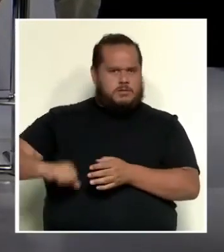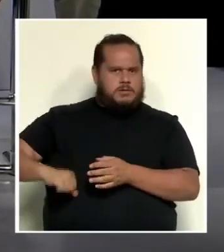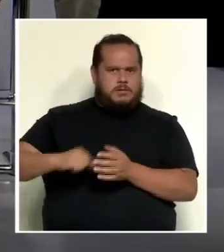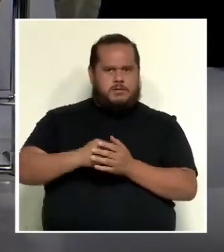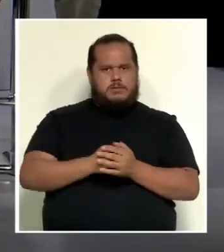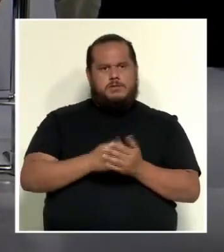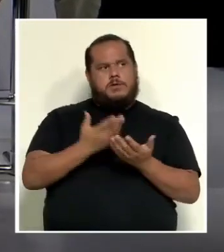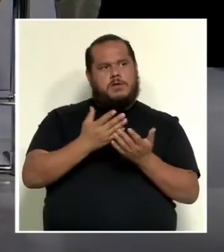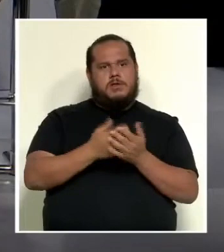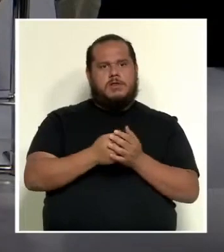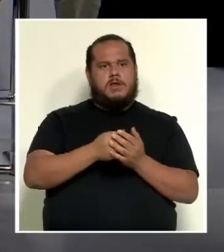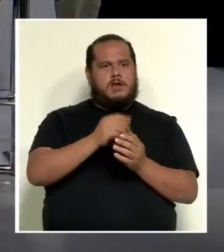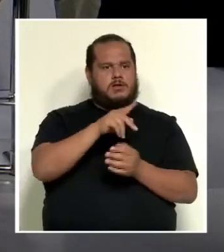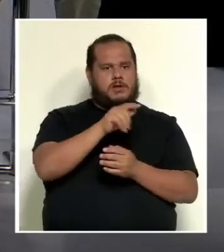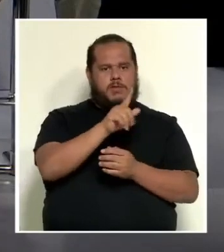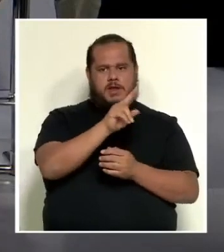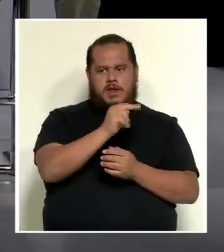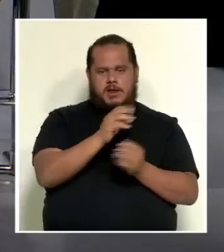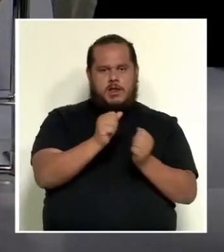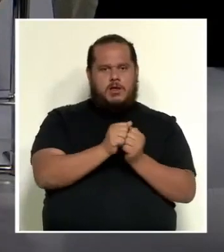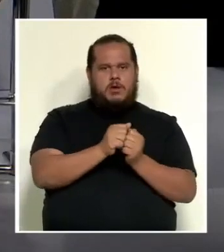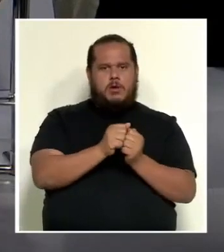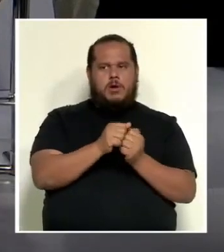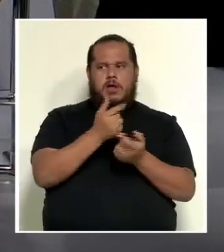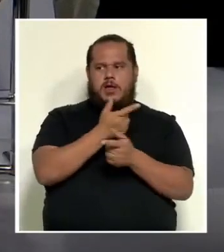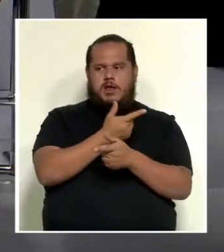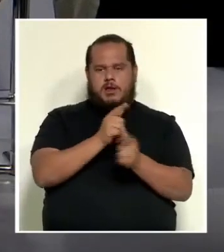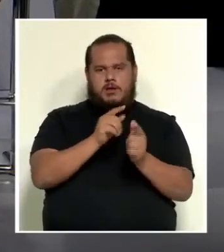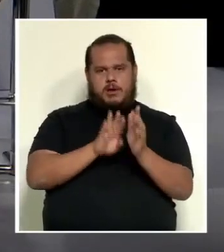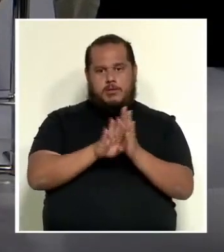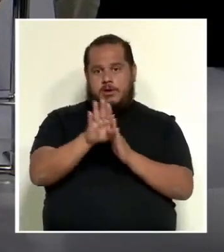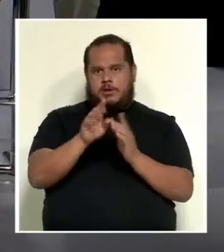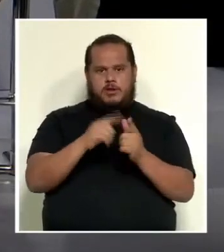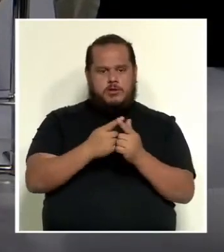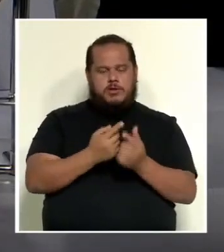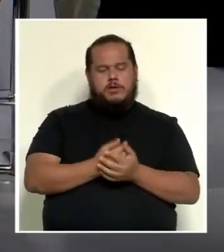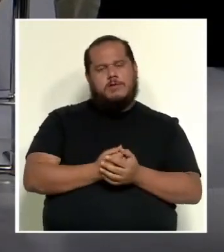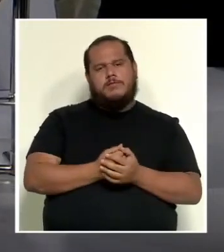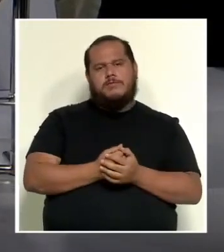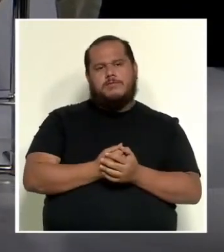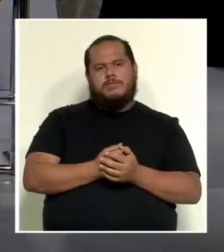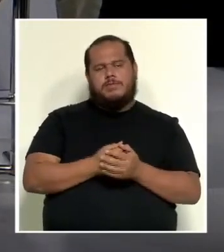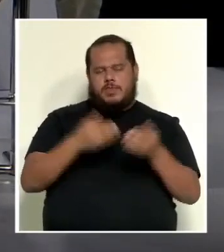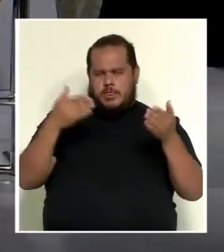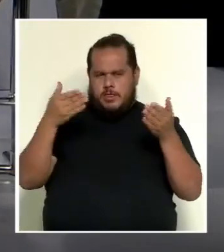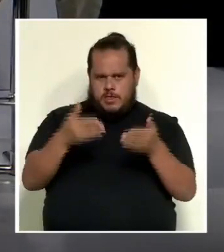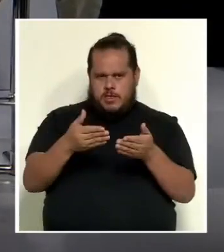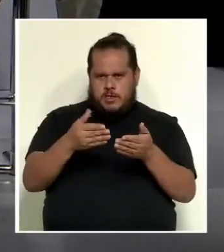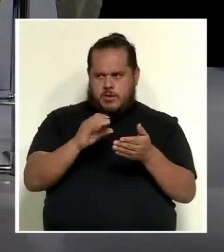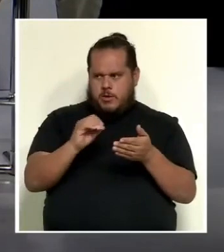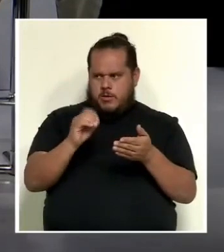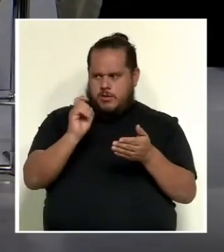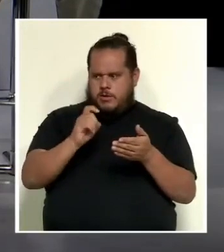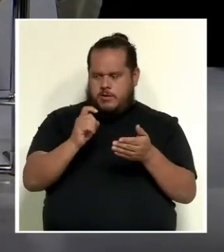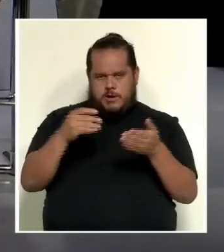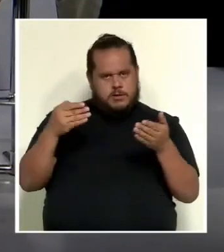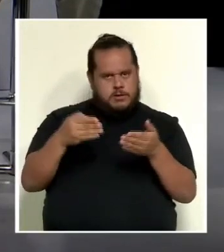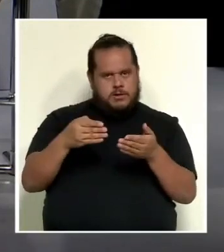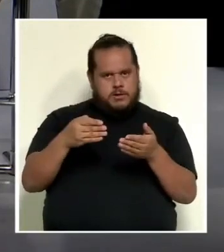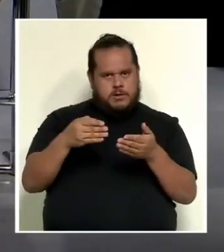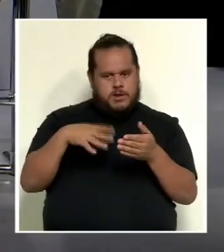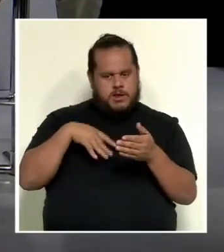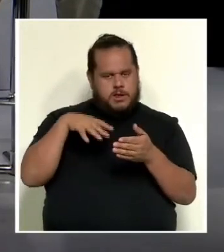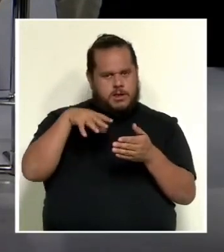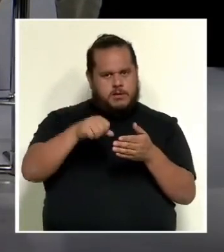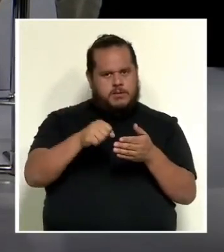entre los votantes de Liberación con los votantes del Partido Liberal Progresista. Entonces, se van a concentrar, o deberían concentrarse, en